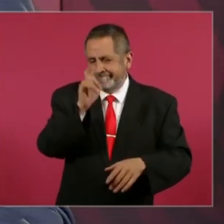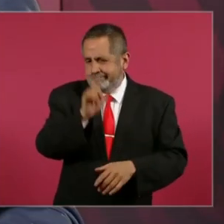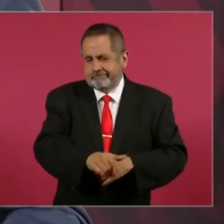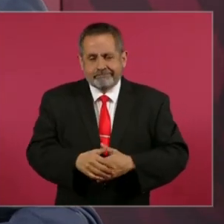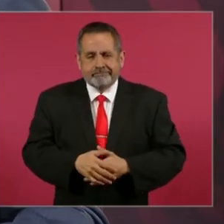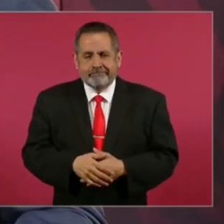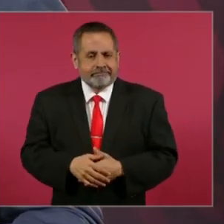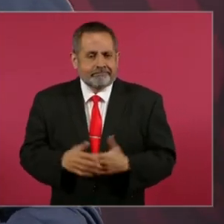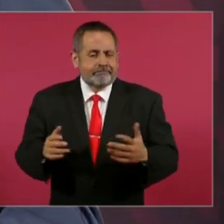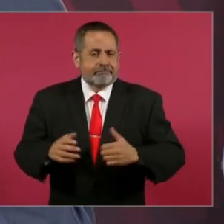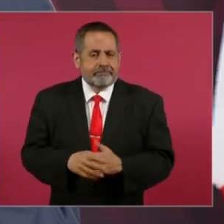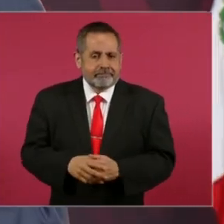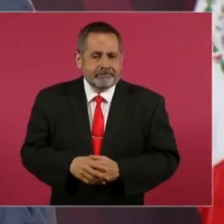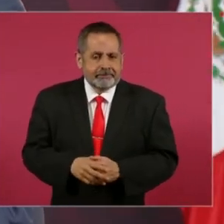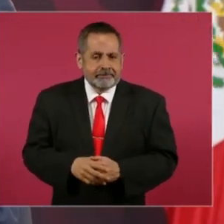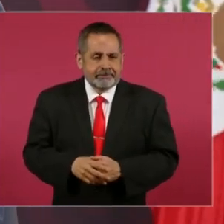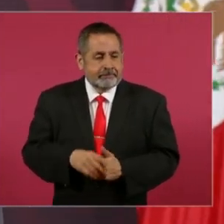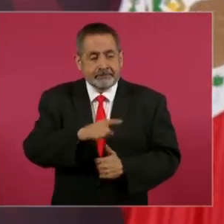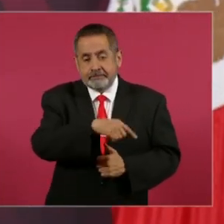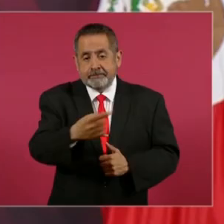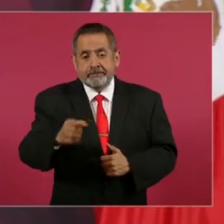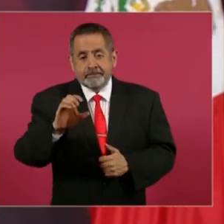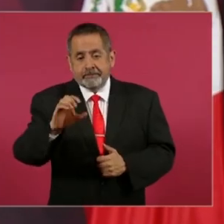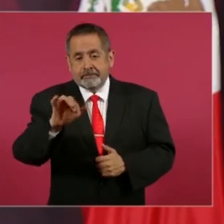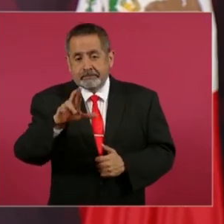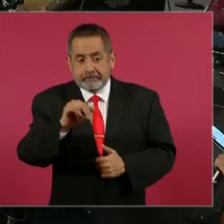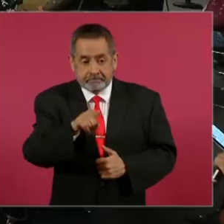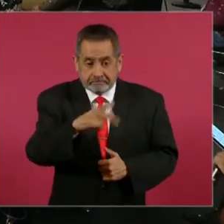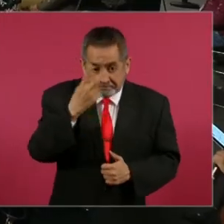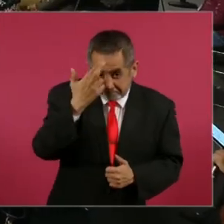¿Qué caso, no?, le van a hacer a Ciro?